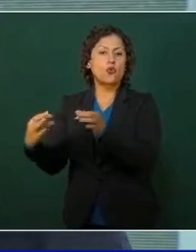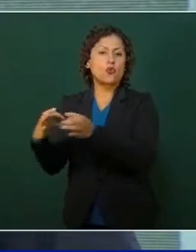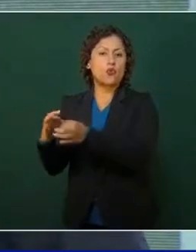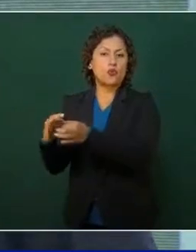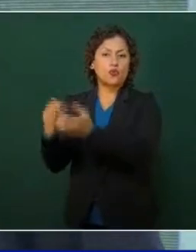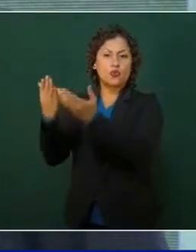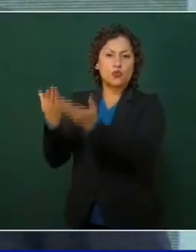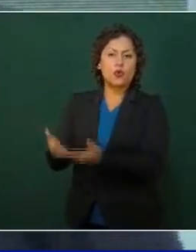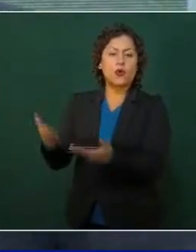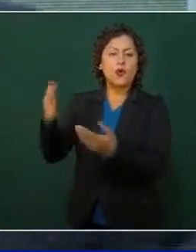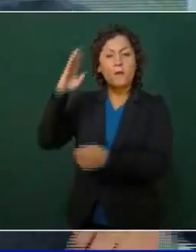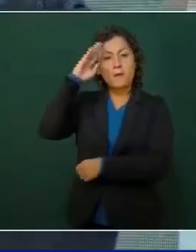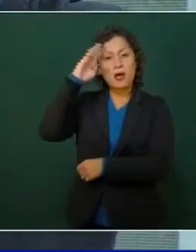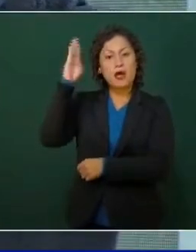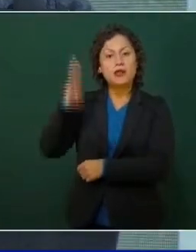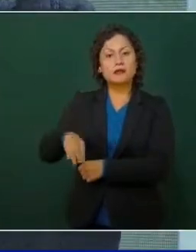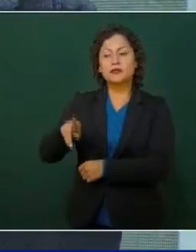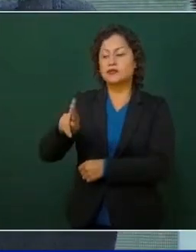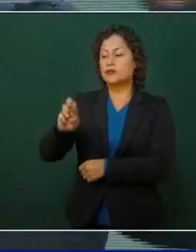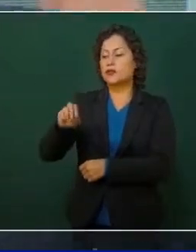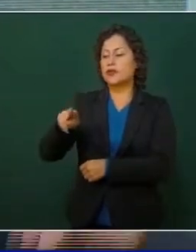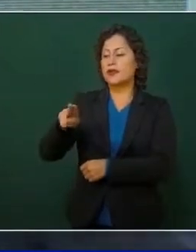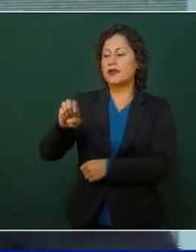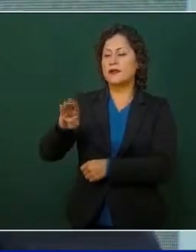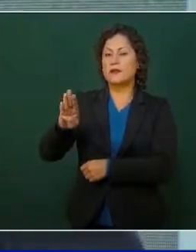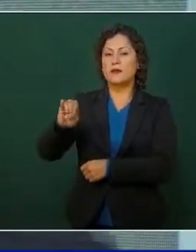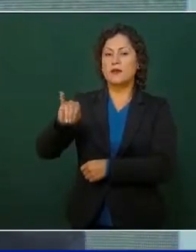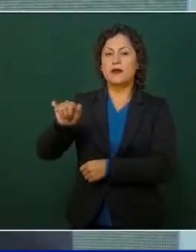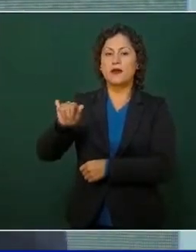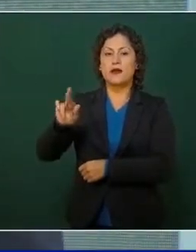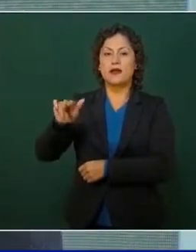Bejarano después del escándalo de